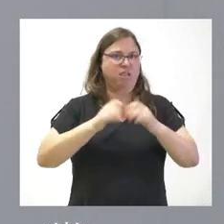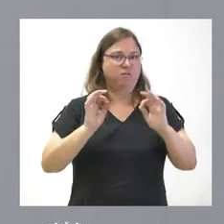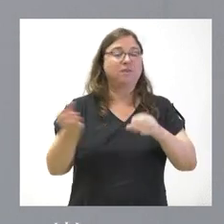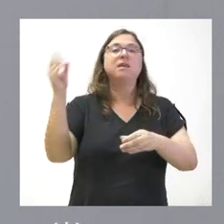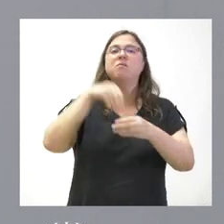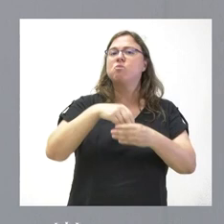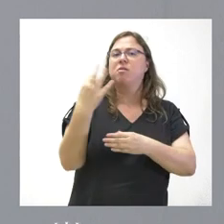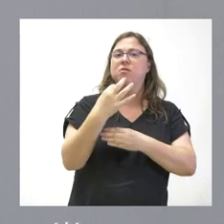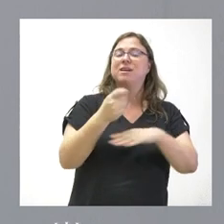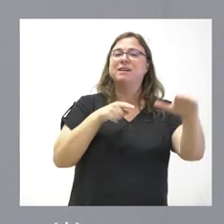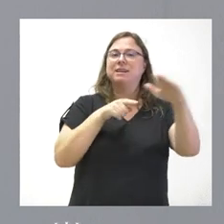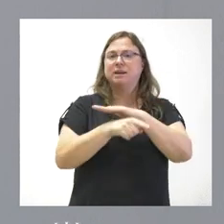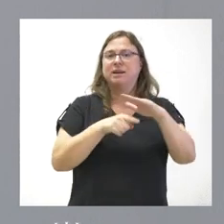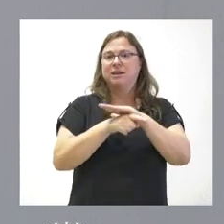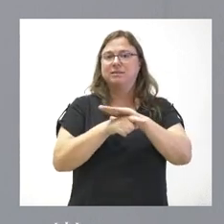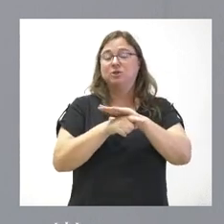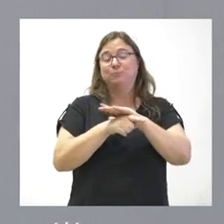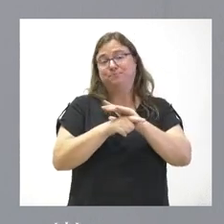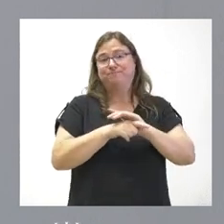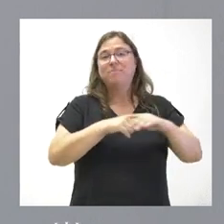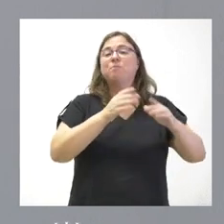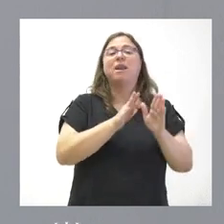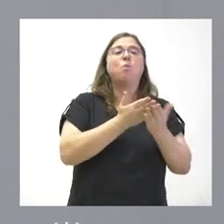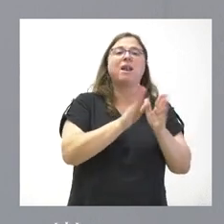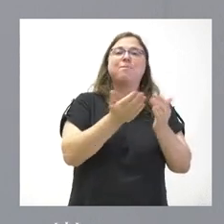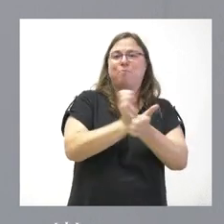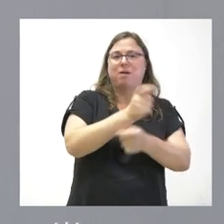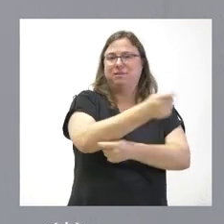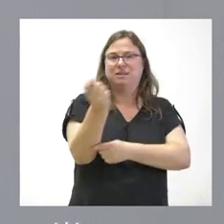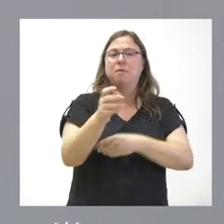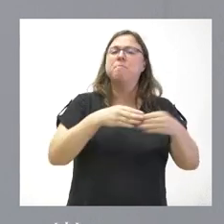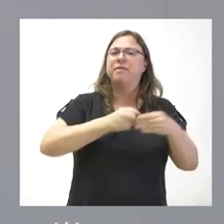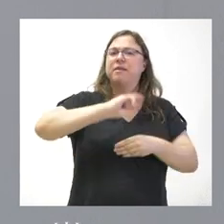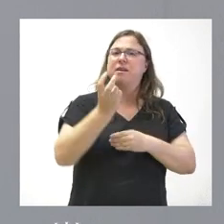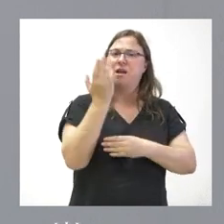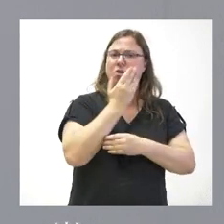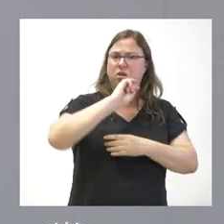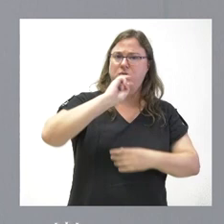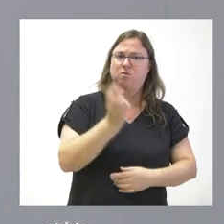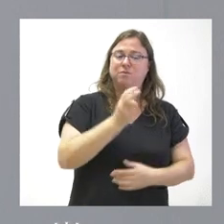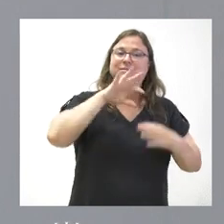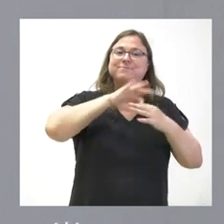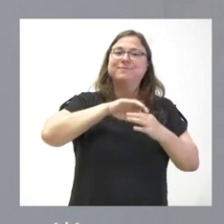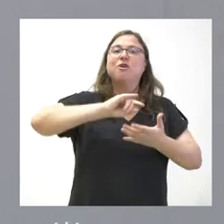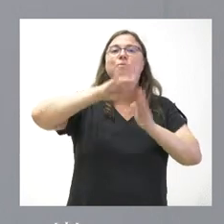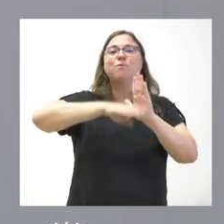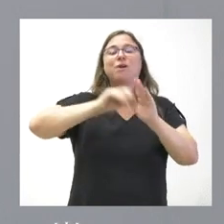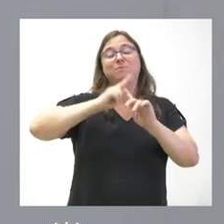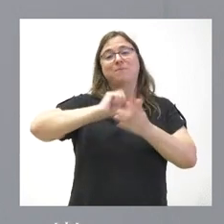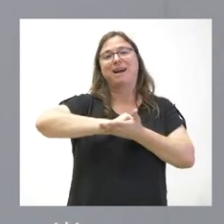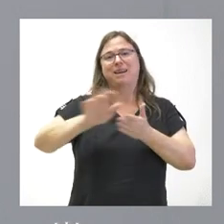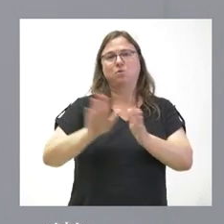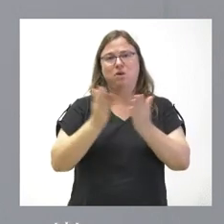ámbito la gestión de los bancos de libro de texto y material curricular vinculados al programa de gratuidad de libro de texto